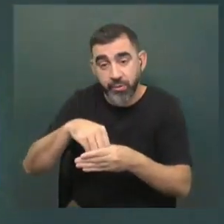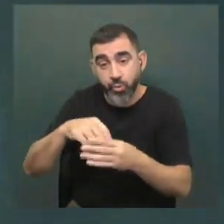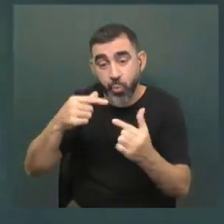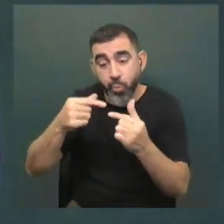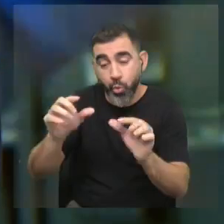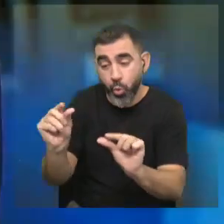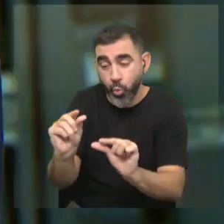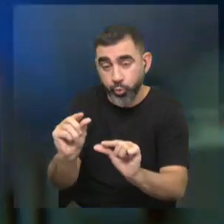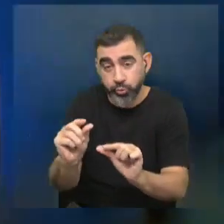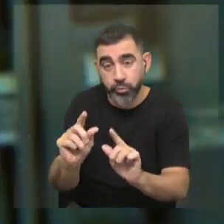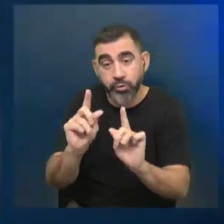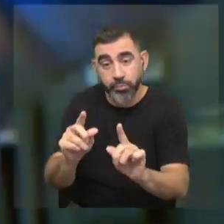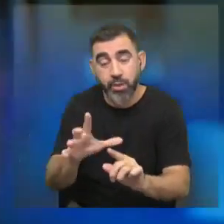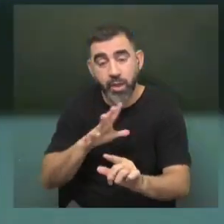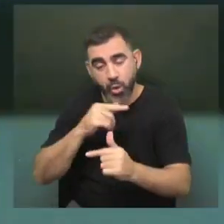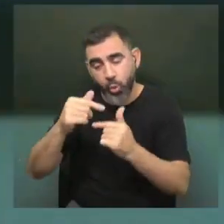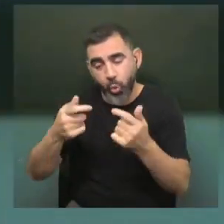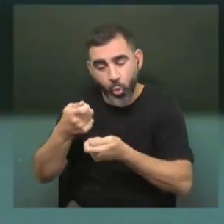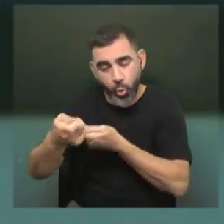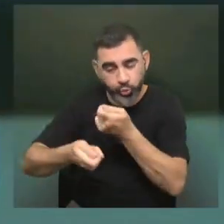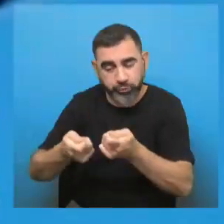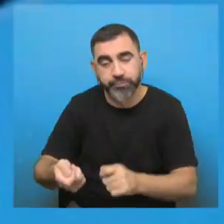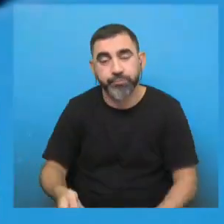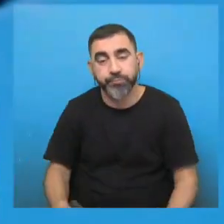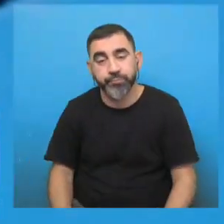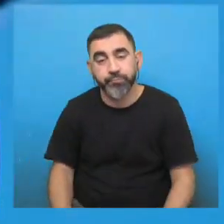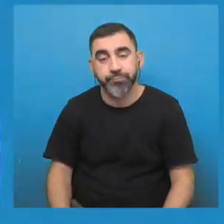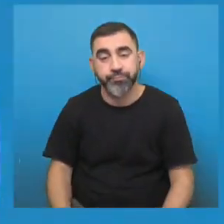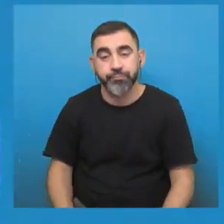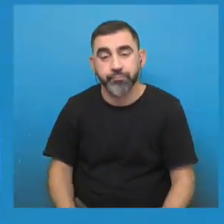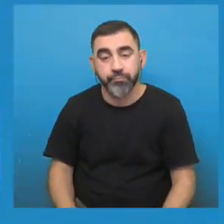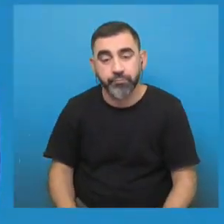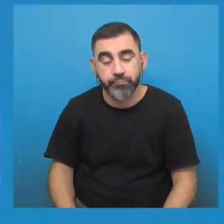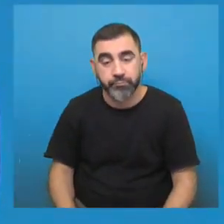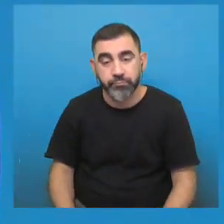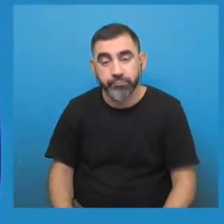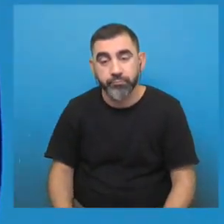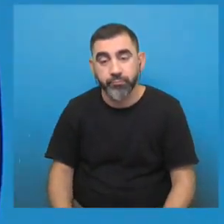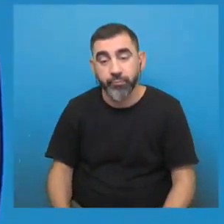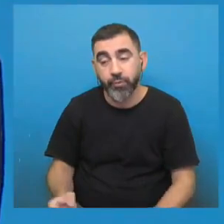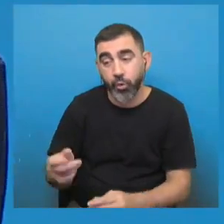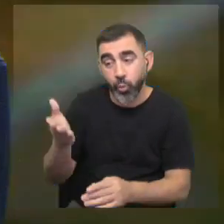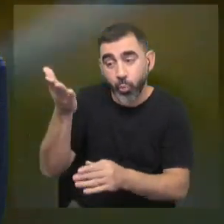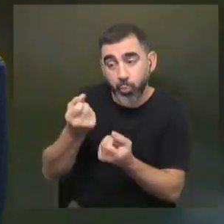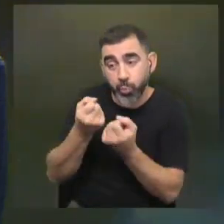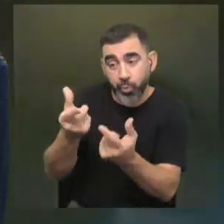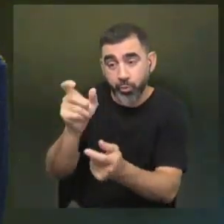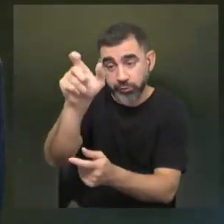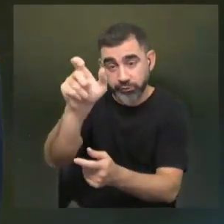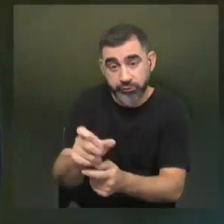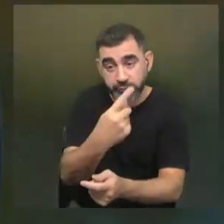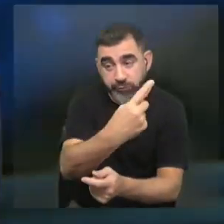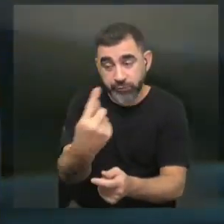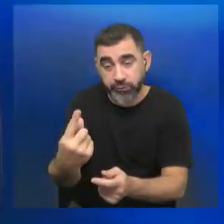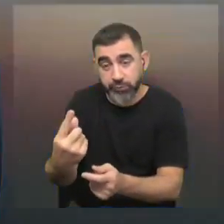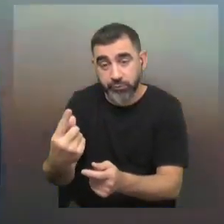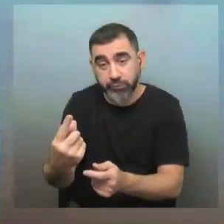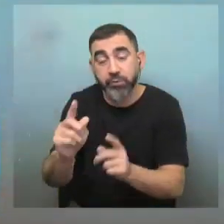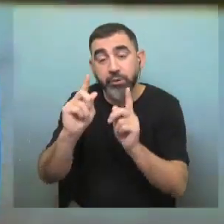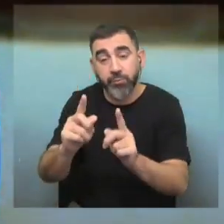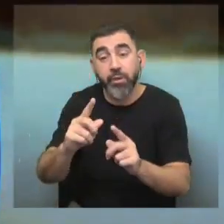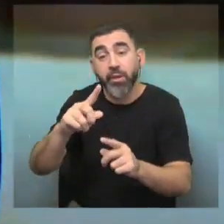que preparó Alexandra Perrone sobre la importancia de aplicar ciencia, por ejemplo, para cuidar nuestra salud, aún